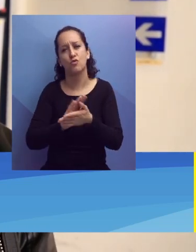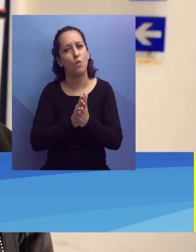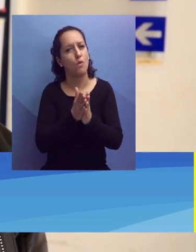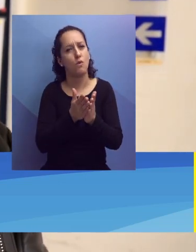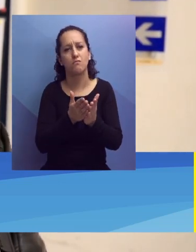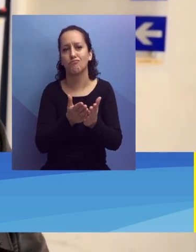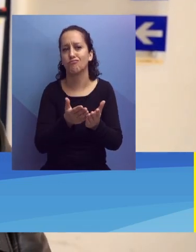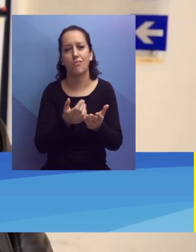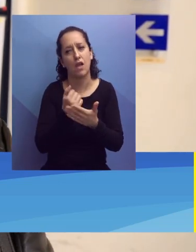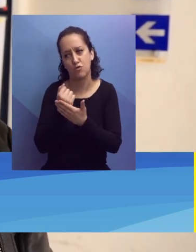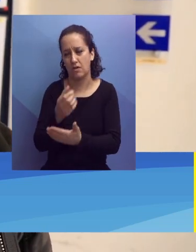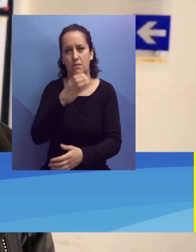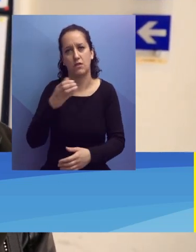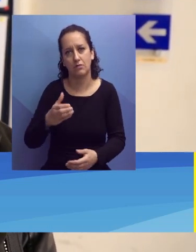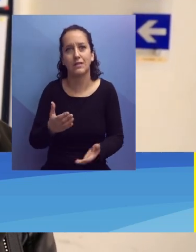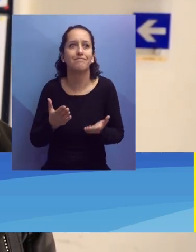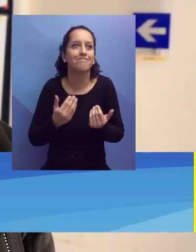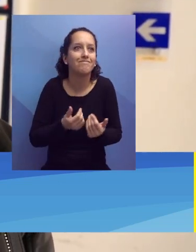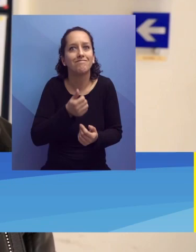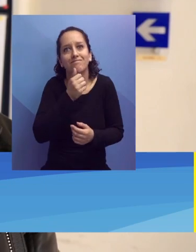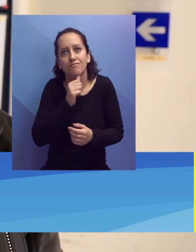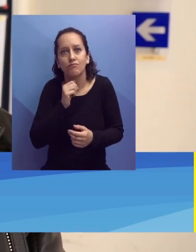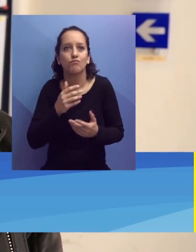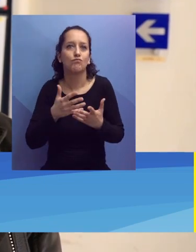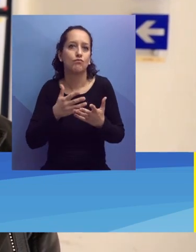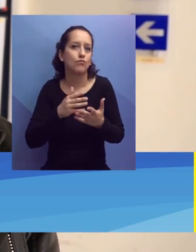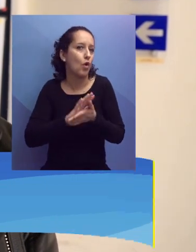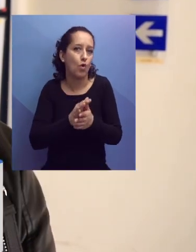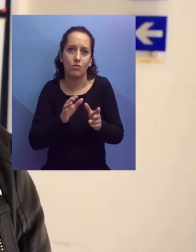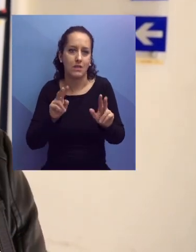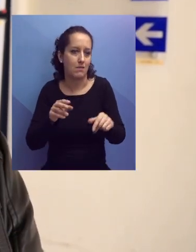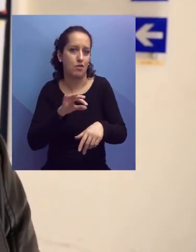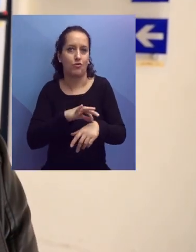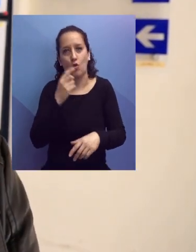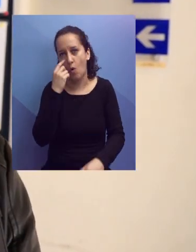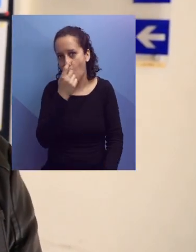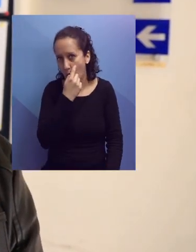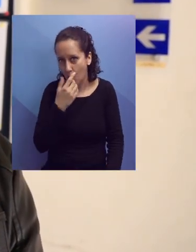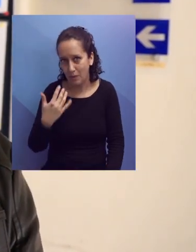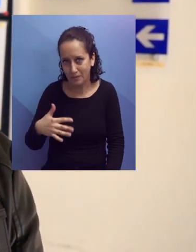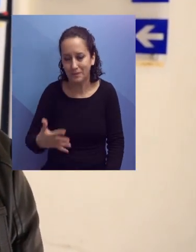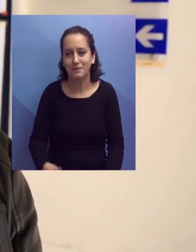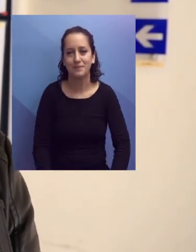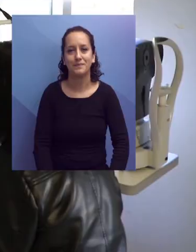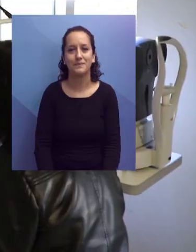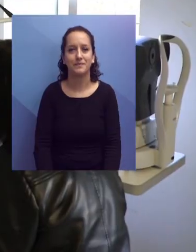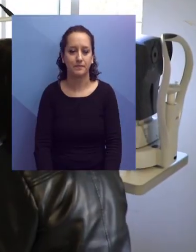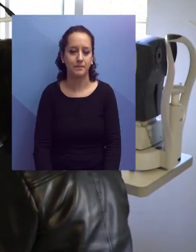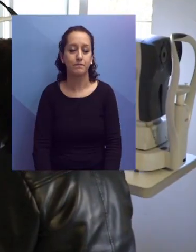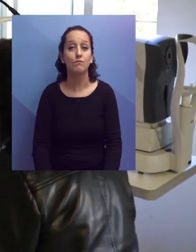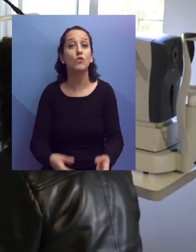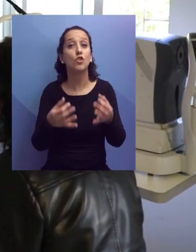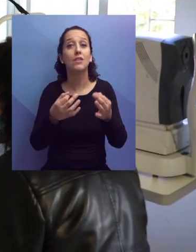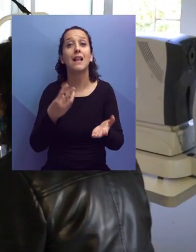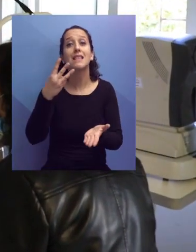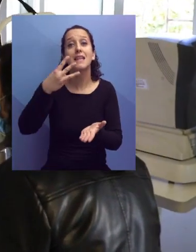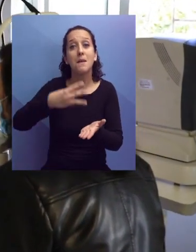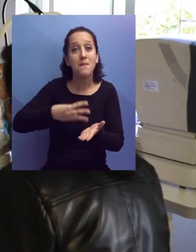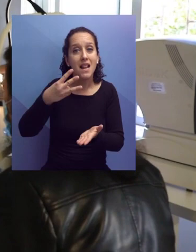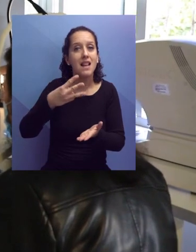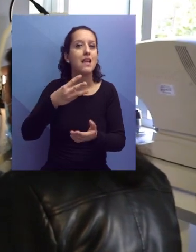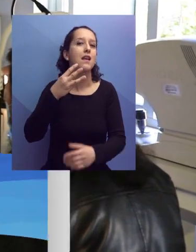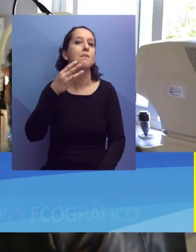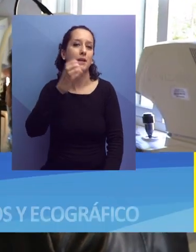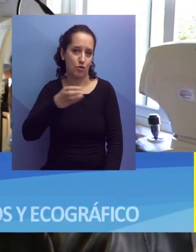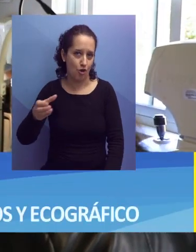acá por todo lo que han hecho por la gente que necesitamos esto, todo lo que es oftalmología. En total serán